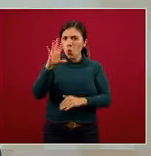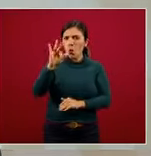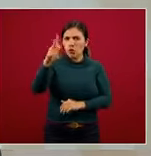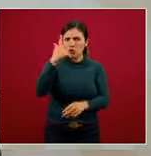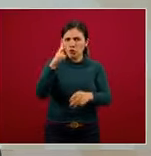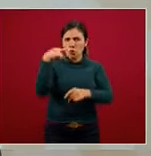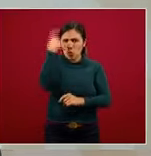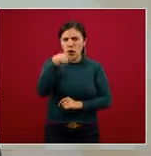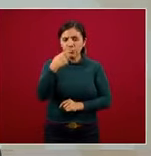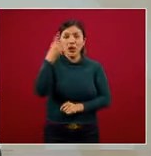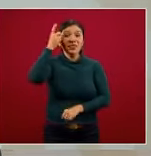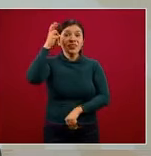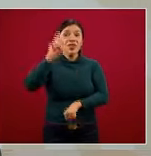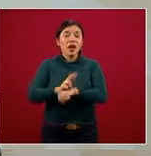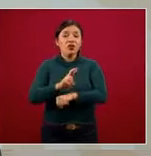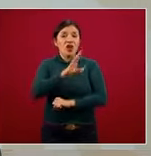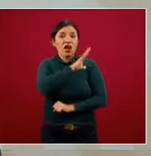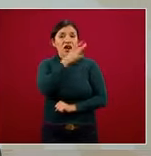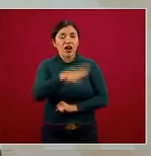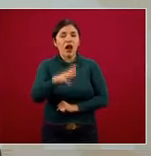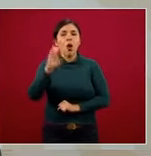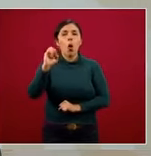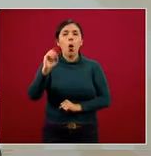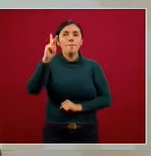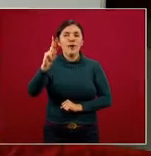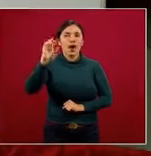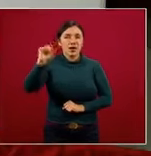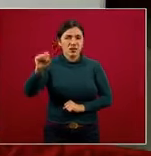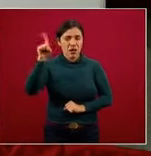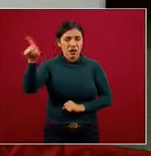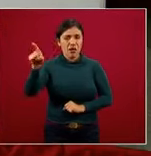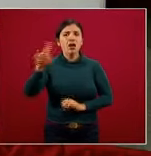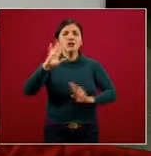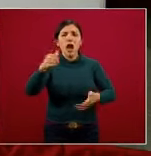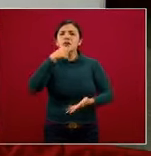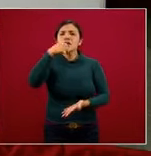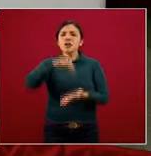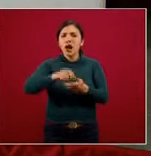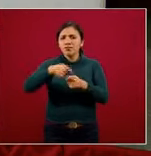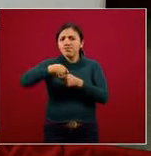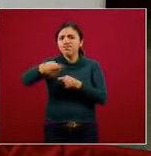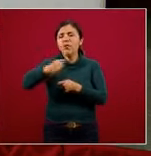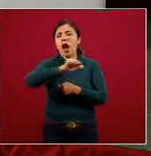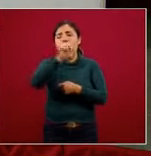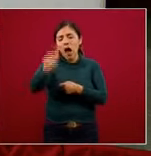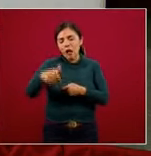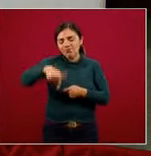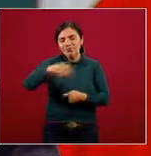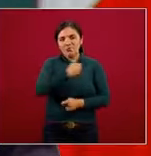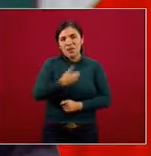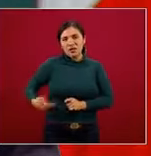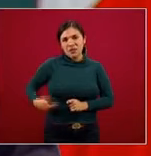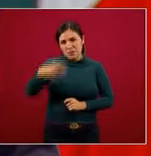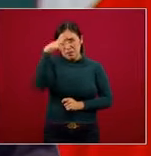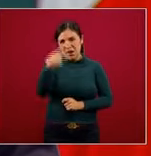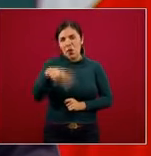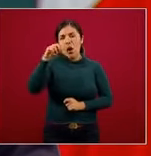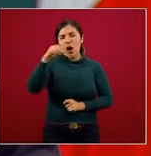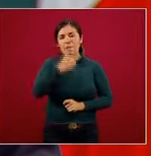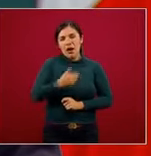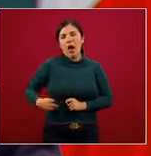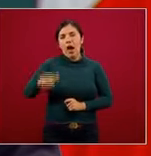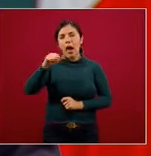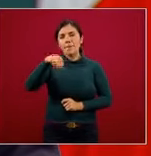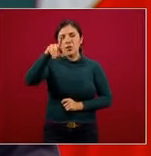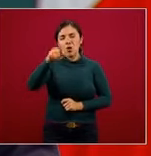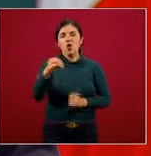la directora general de la Organización Panamericana de la Salud envió una carta al presidente de México, al licenciado López Obrador, y desde